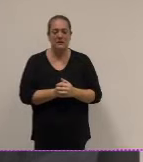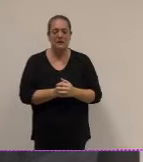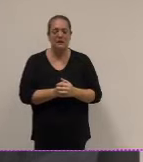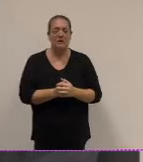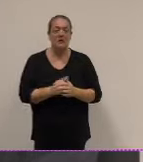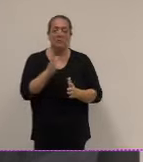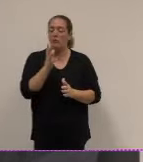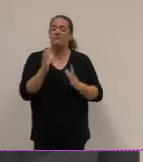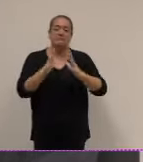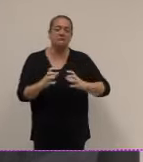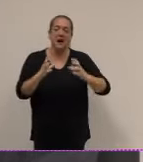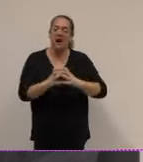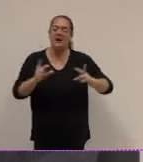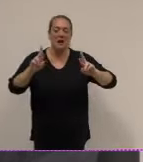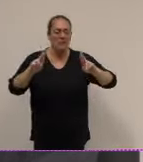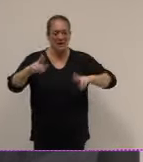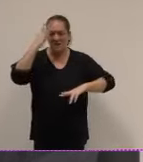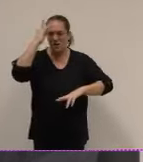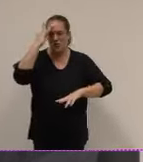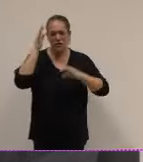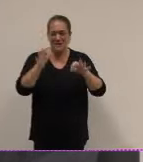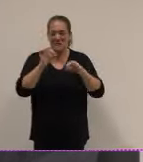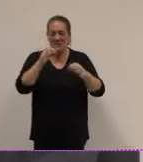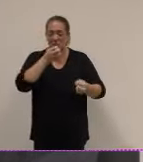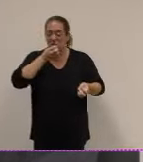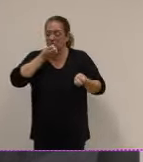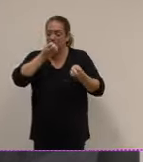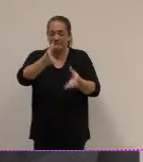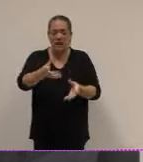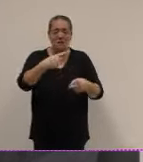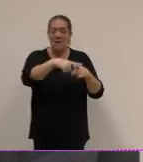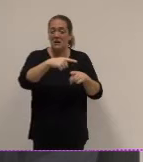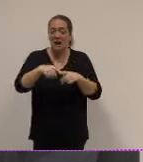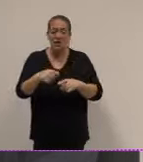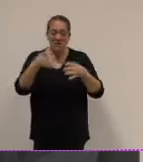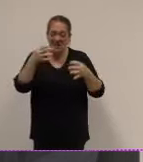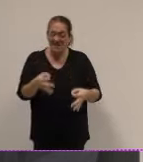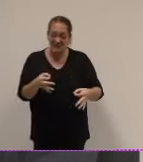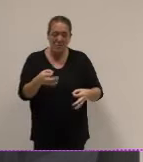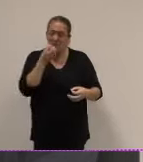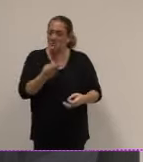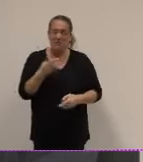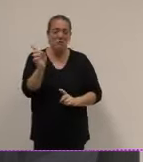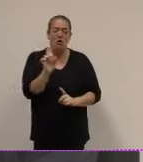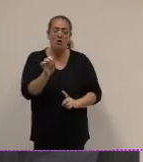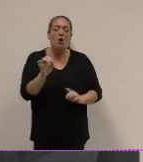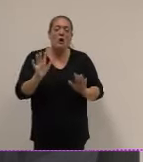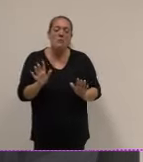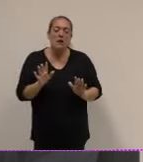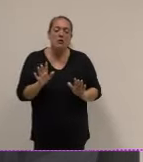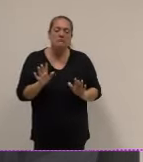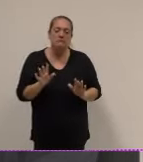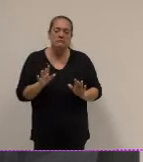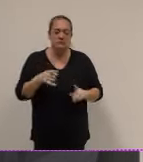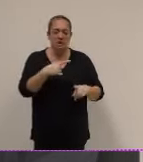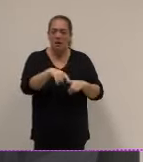las ganas, la esperanza, la ilusión que siempre han transmitido en todo. No todas las cosas han salido como se ha querido, pero desde luego muchas de